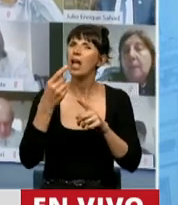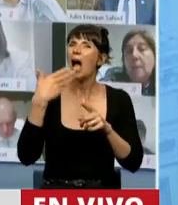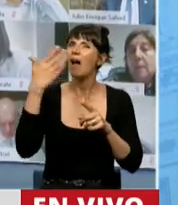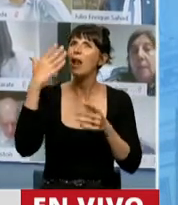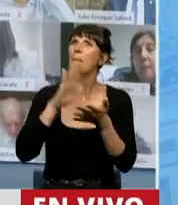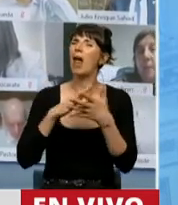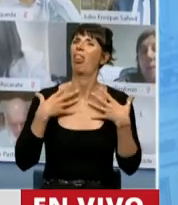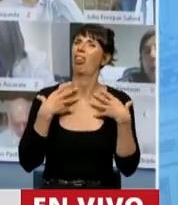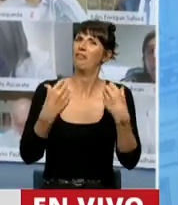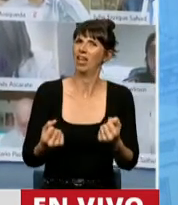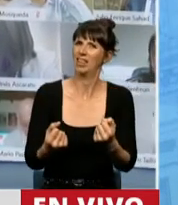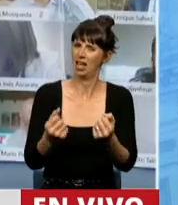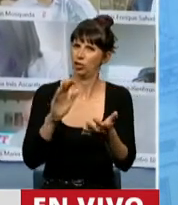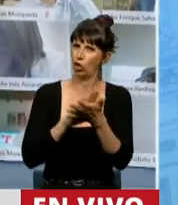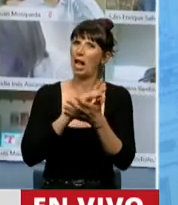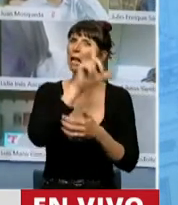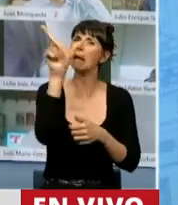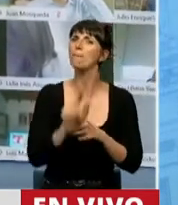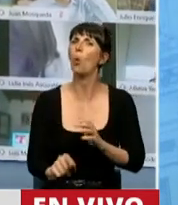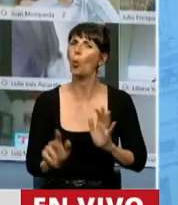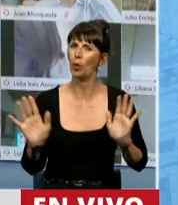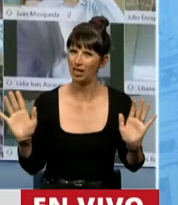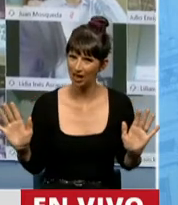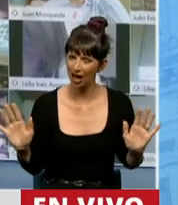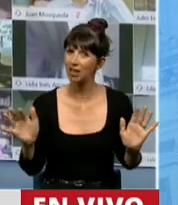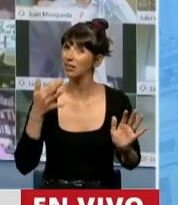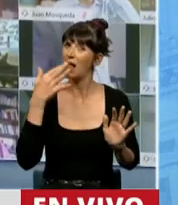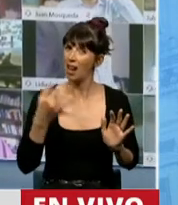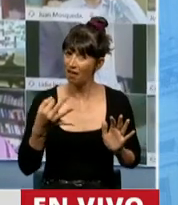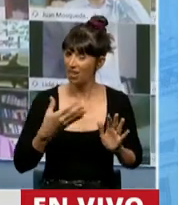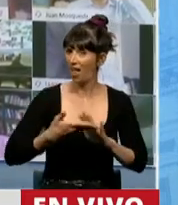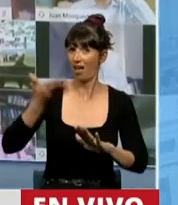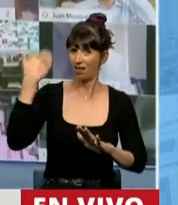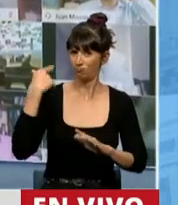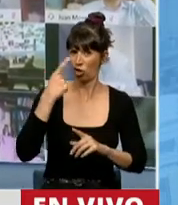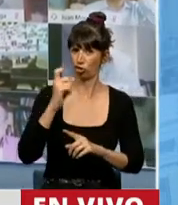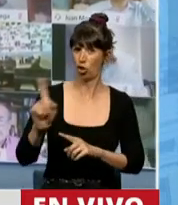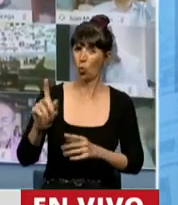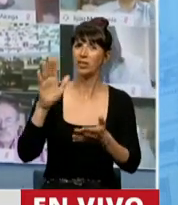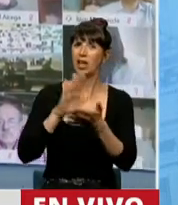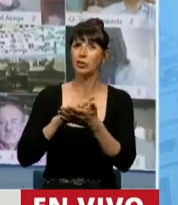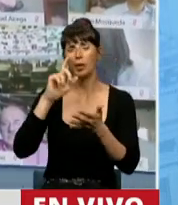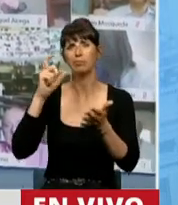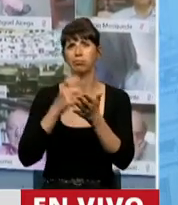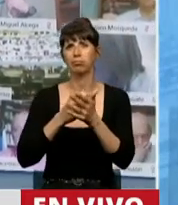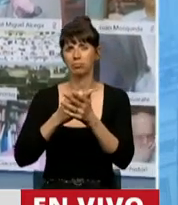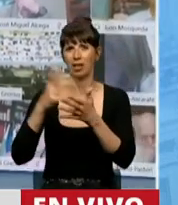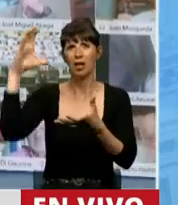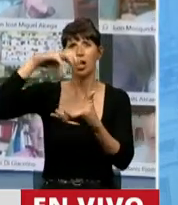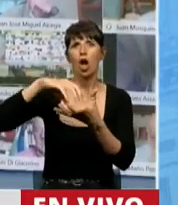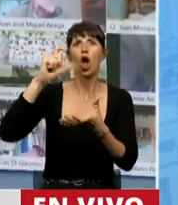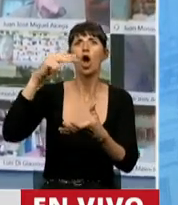República no hayan advertido las irregularidades que se cometían en el Consejo de la Magistratura en el mientras